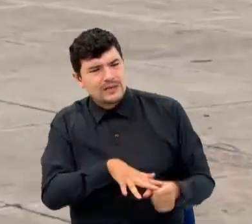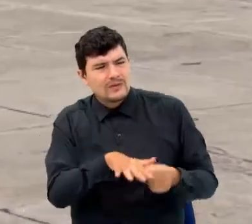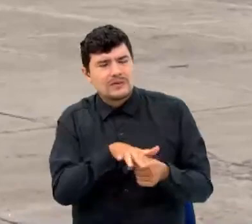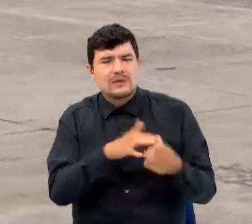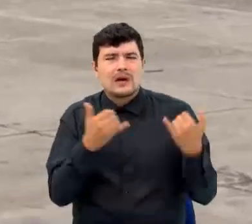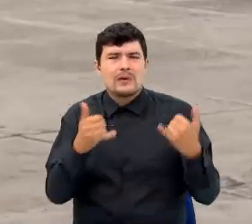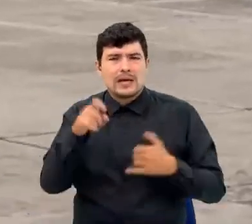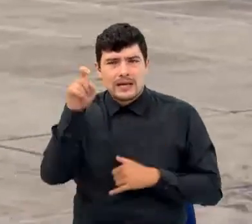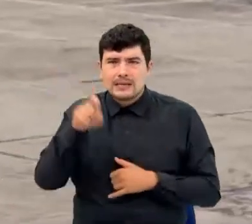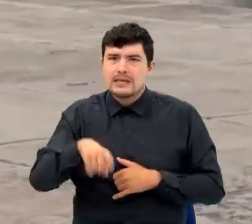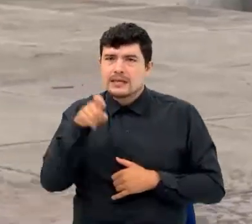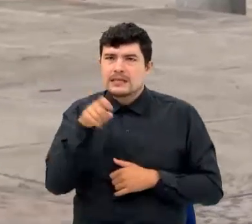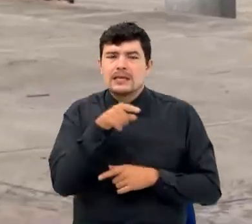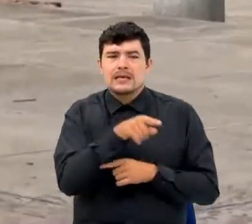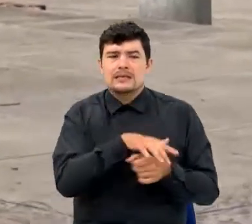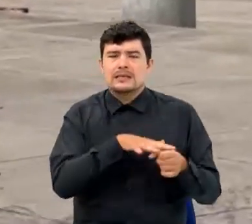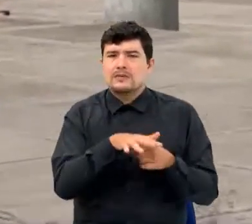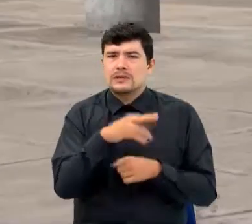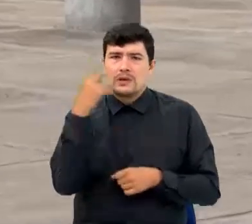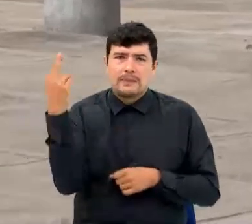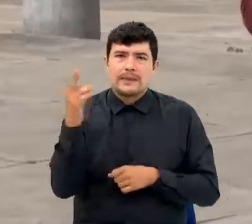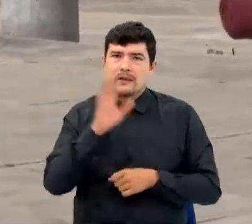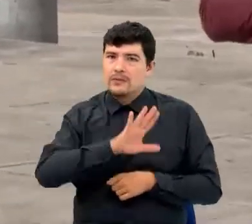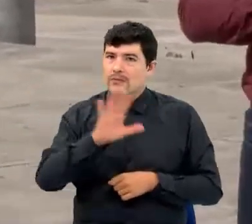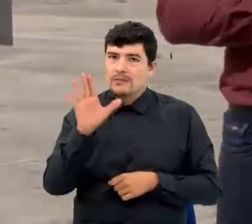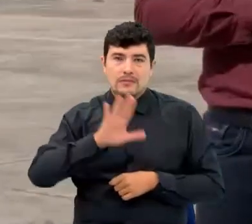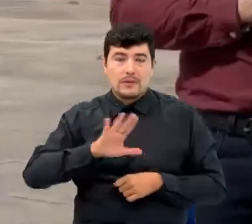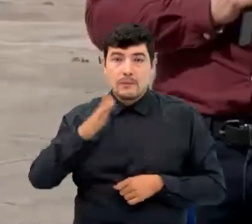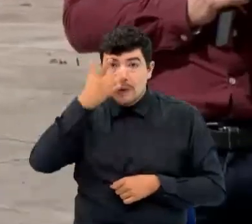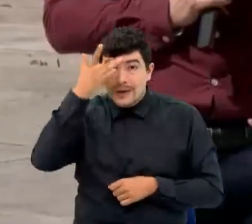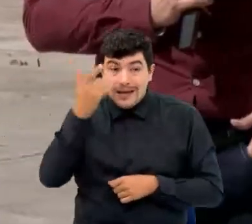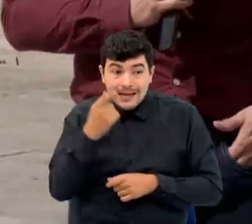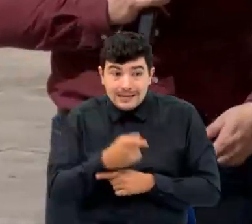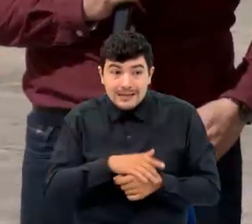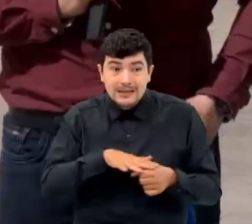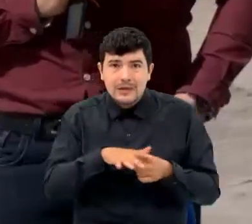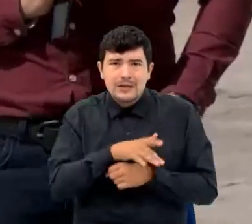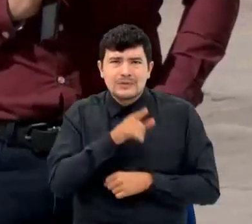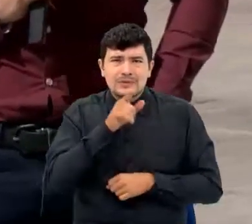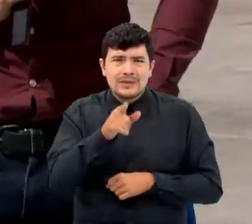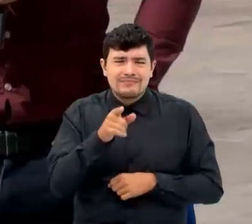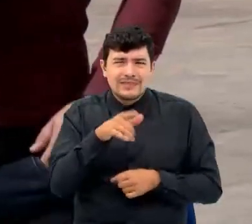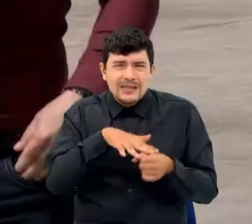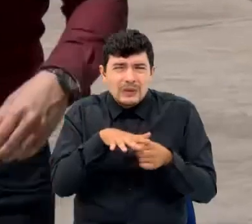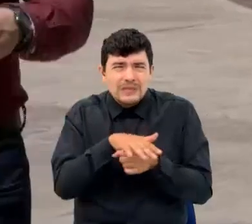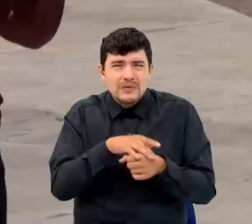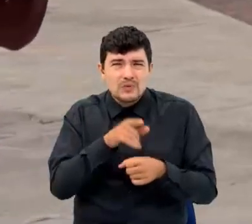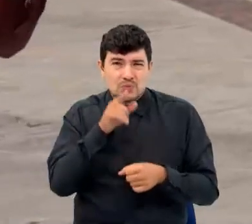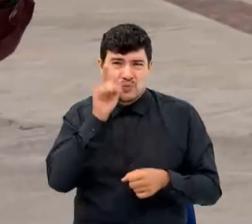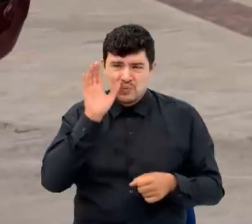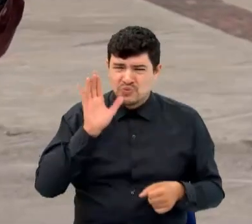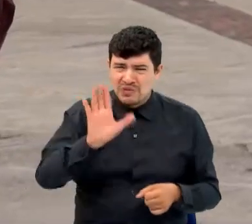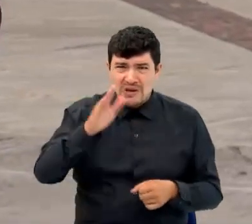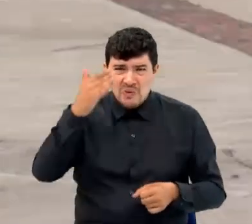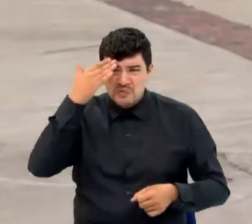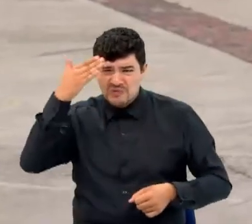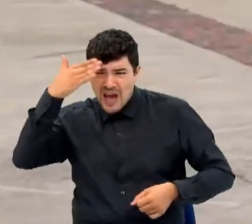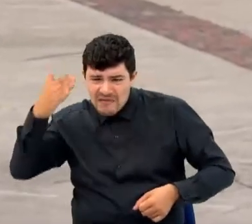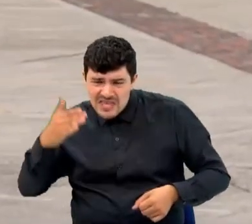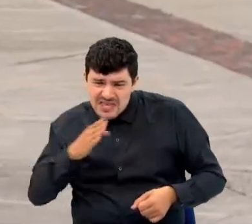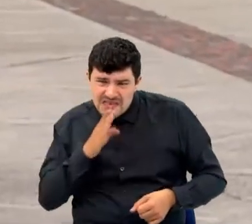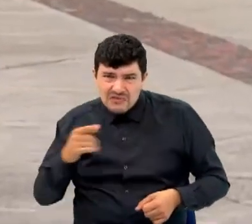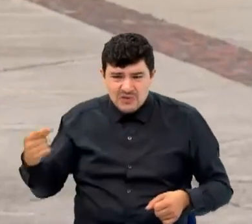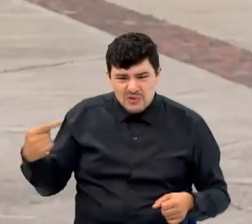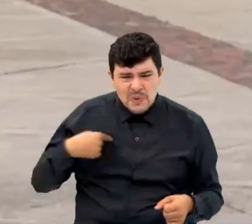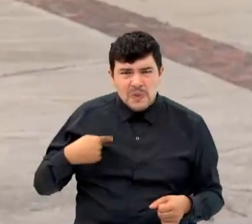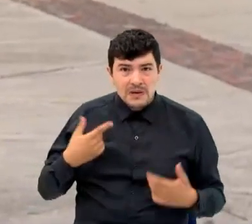necesario que esto no se vuelva a repetir, porque al parecer se presentó este caso de usted no sabe quién soy yo. En medio también de estas circunstancias,